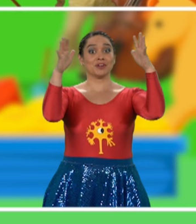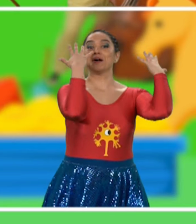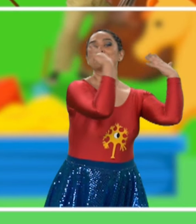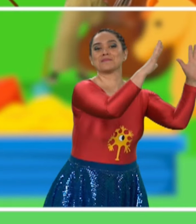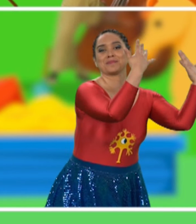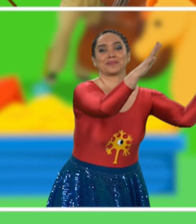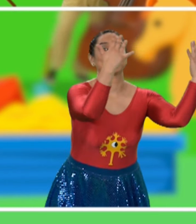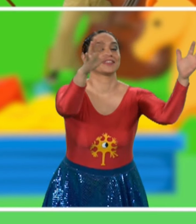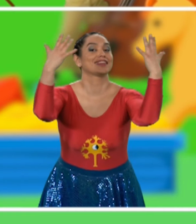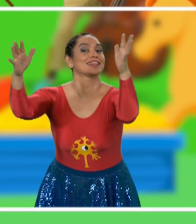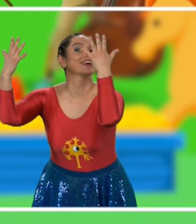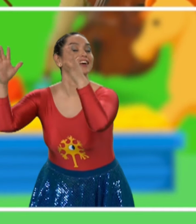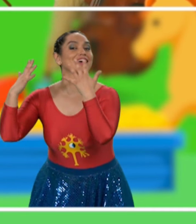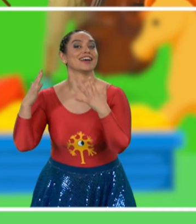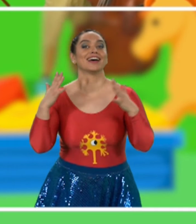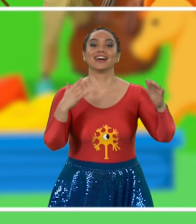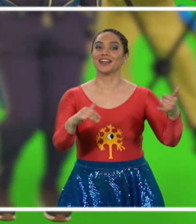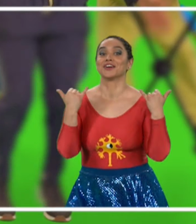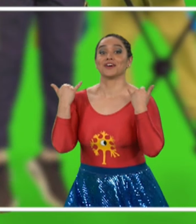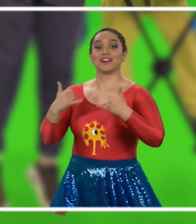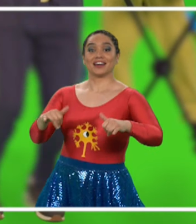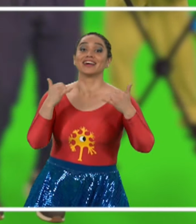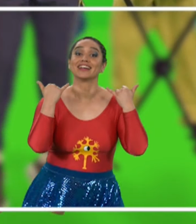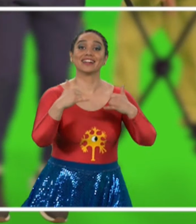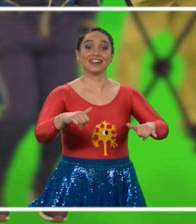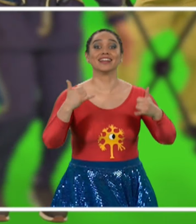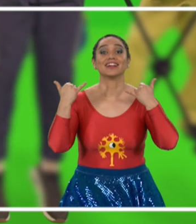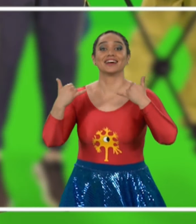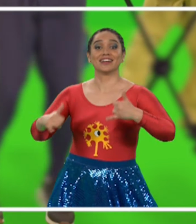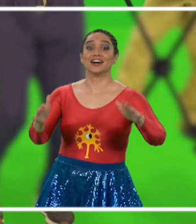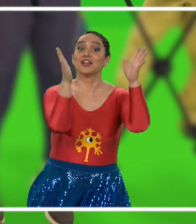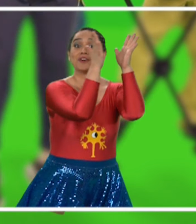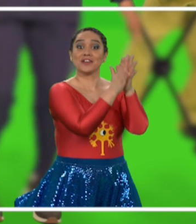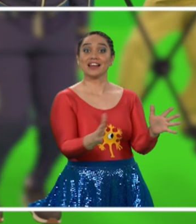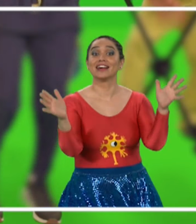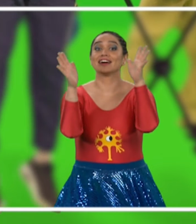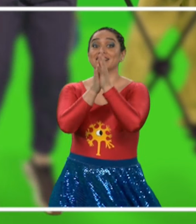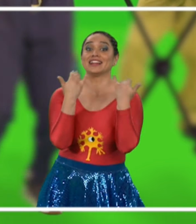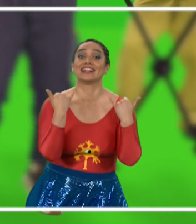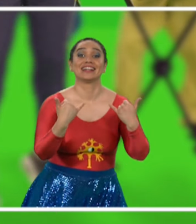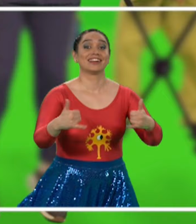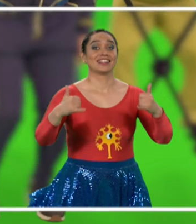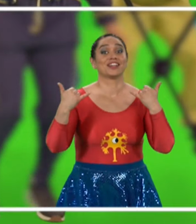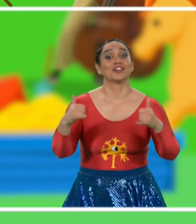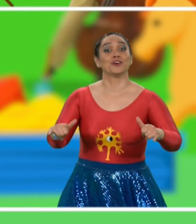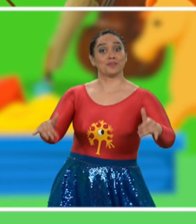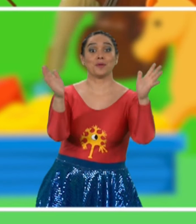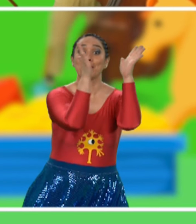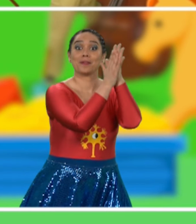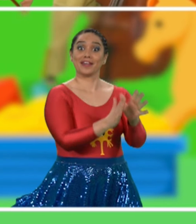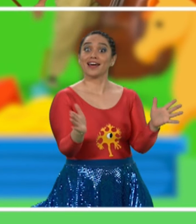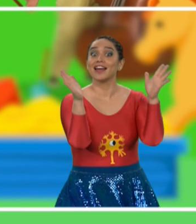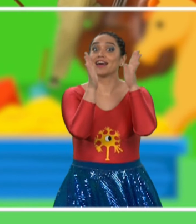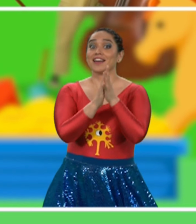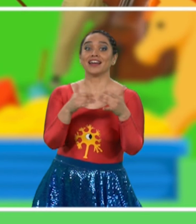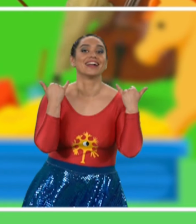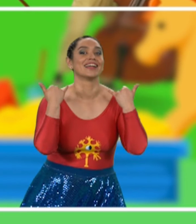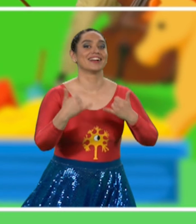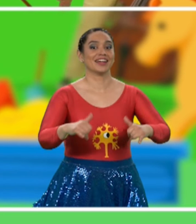aplaude, aplaude sin parar. Jugarreteando palmas, jugarreteando